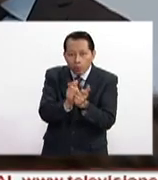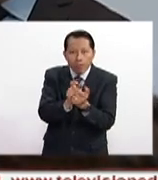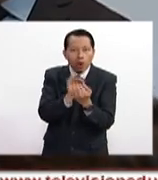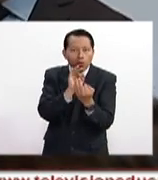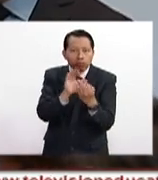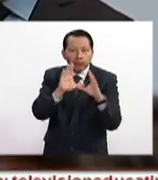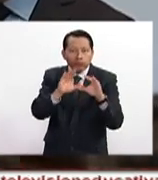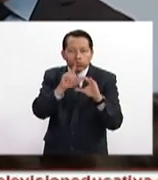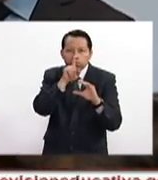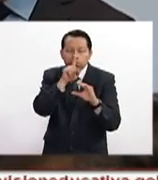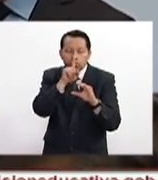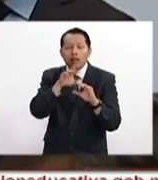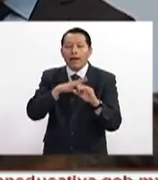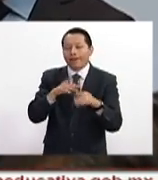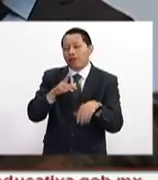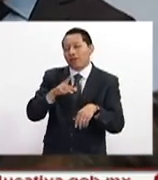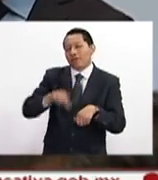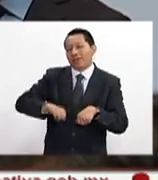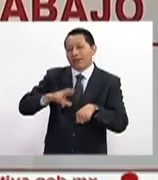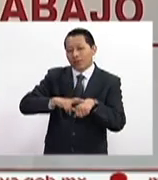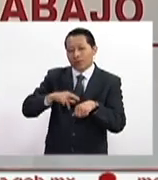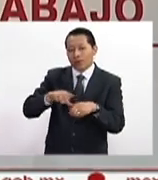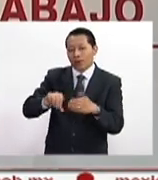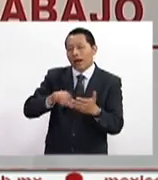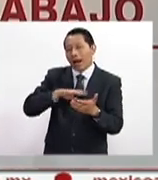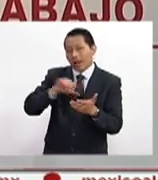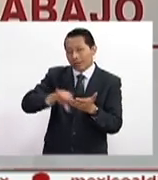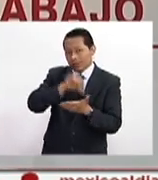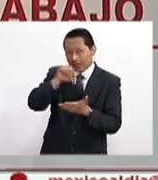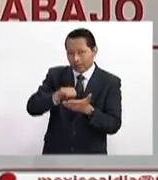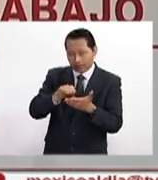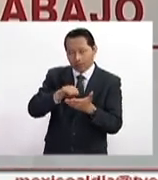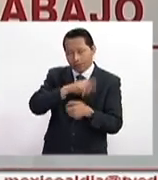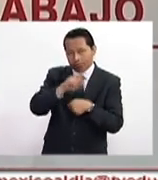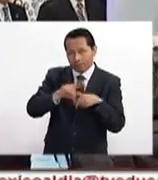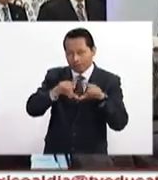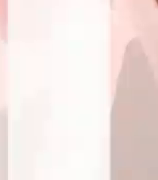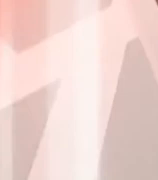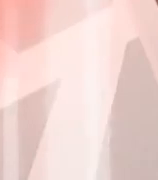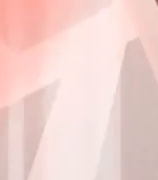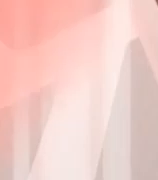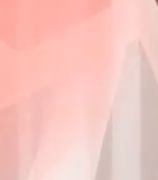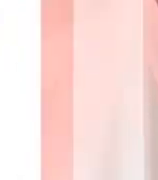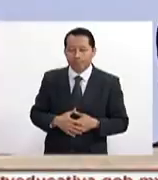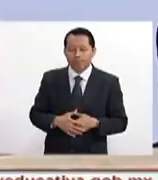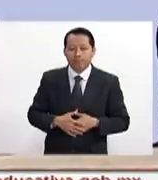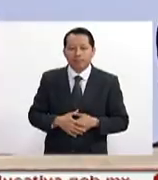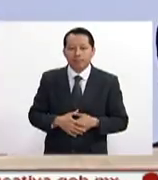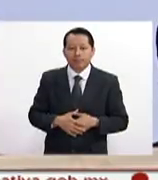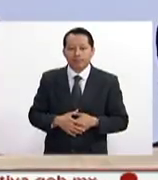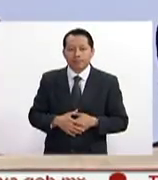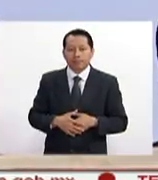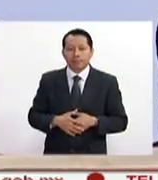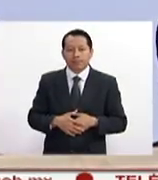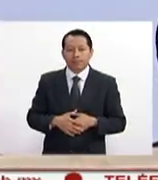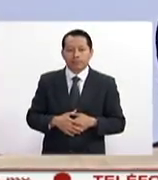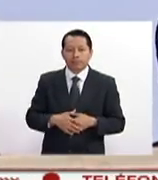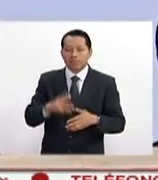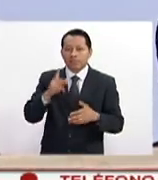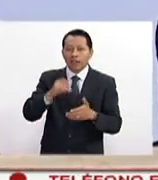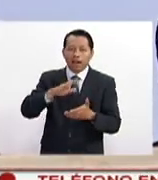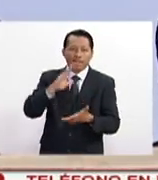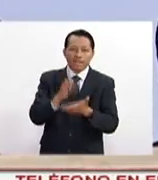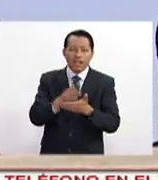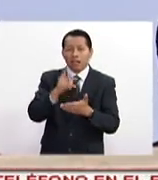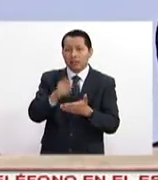durante la reunión con gobernadores de la zona centro del país en materia educativa. Con esto estamos poniendo fin a